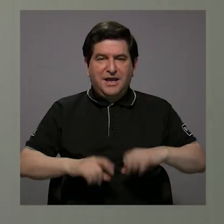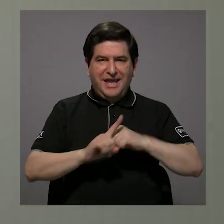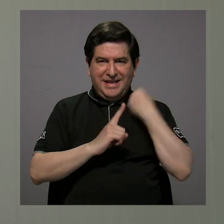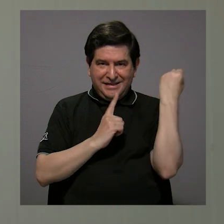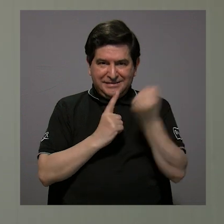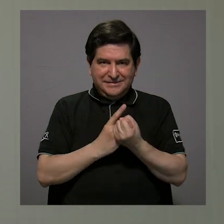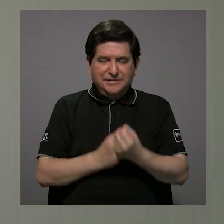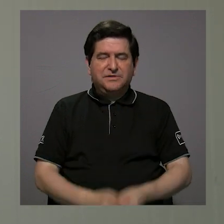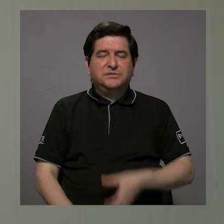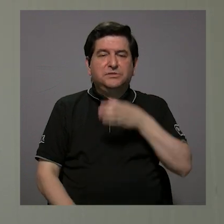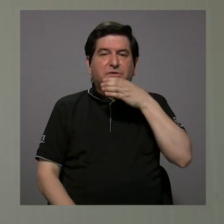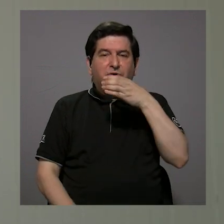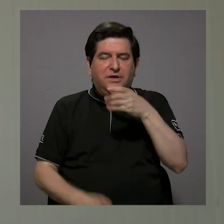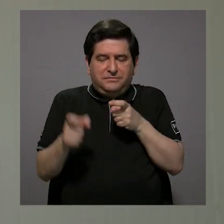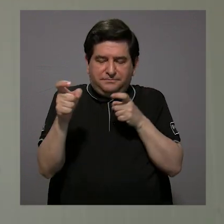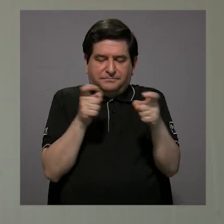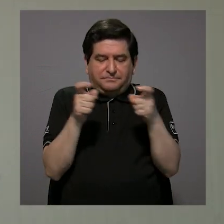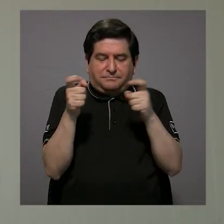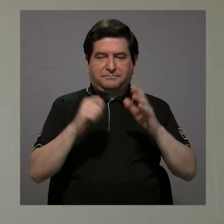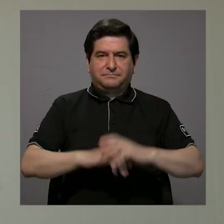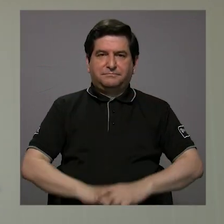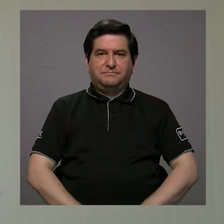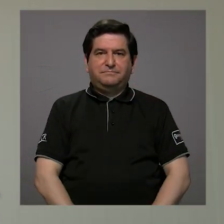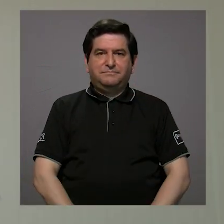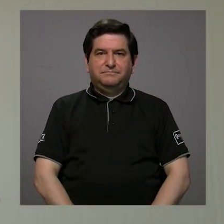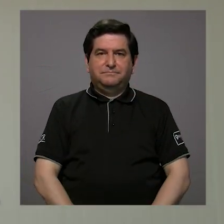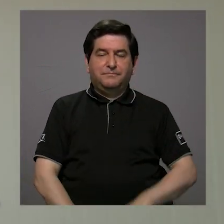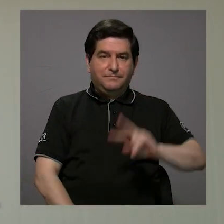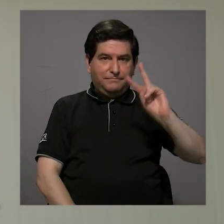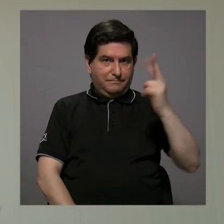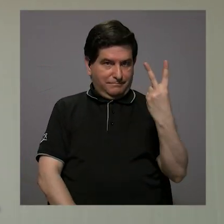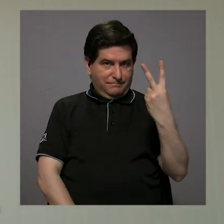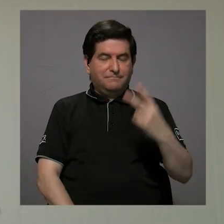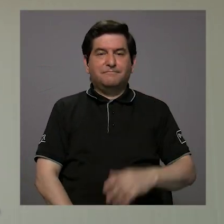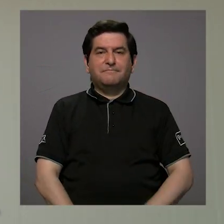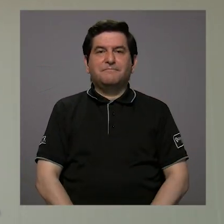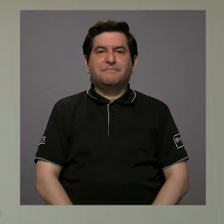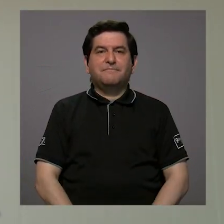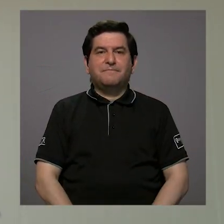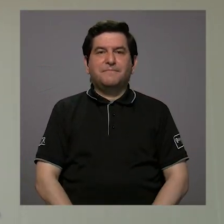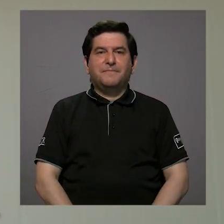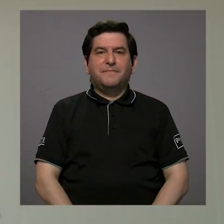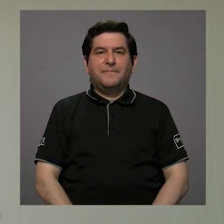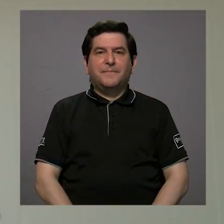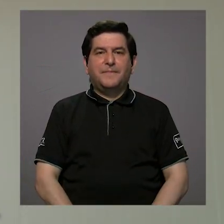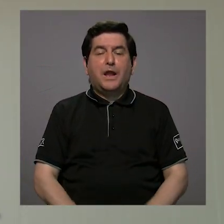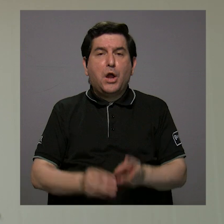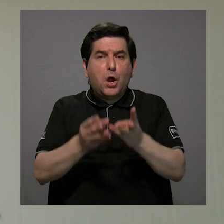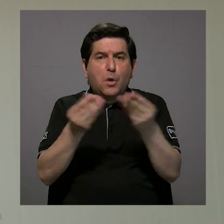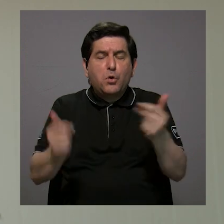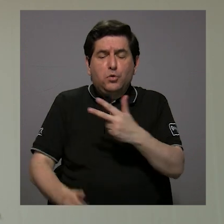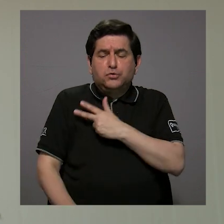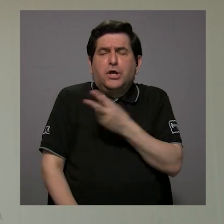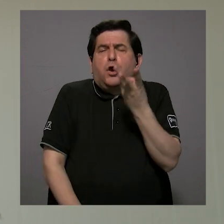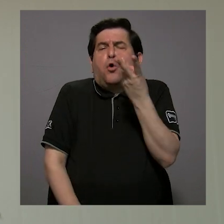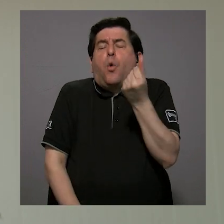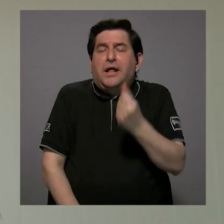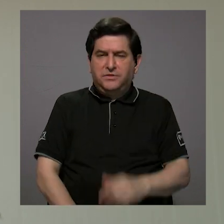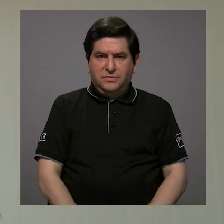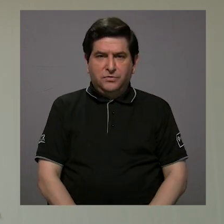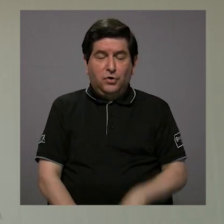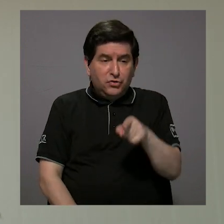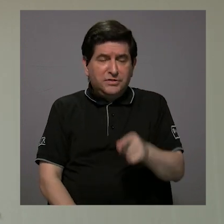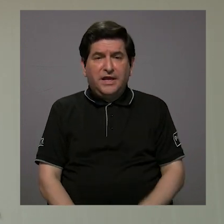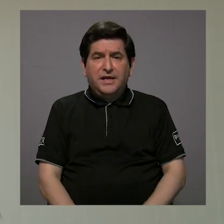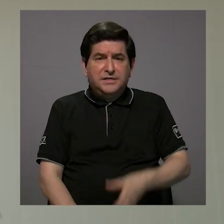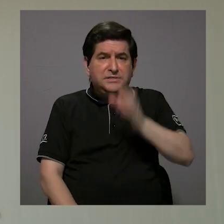en condiciones de calor controlado. Segundo, cuánto es la producción de orina, qué